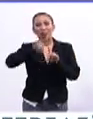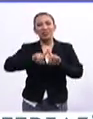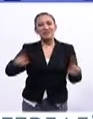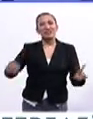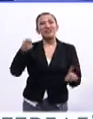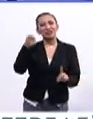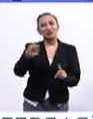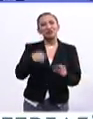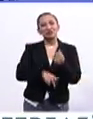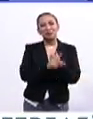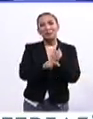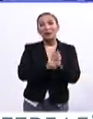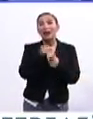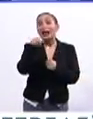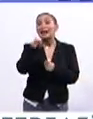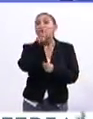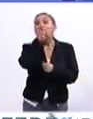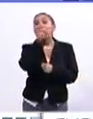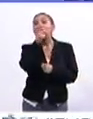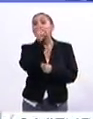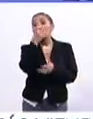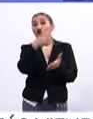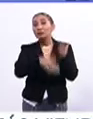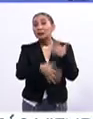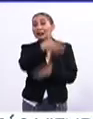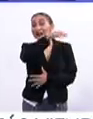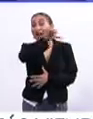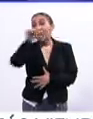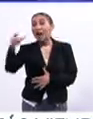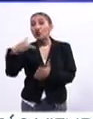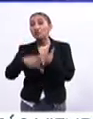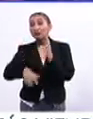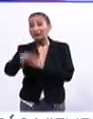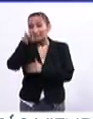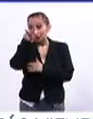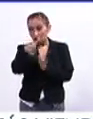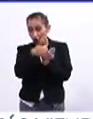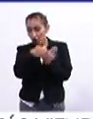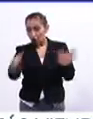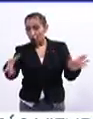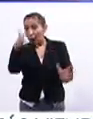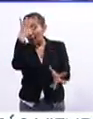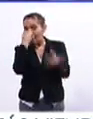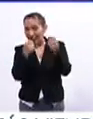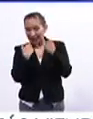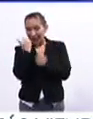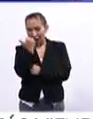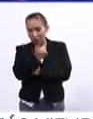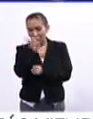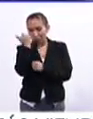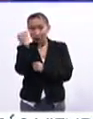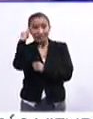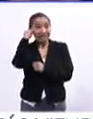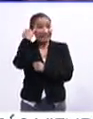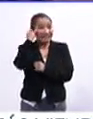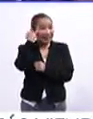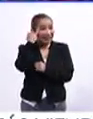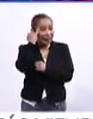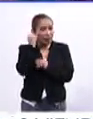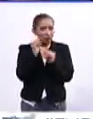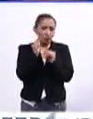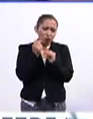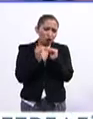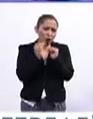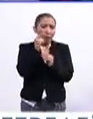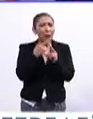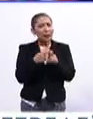diferente. Los resultados destacan que entre 2015 y 2018 el aprendizaje de estudiantes indígenas incrementó